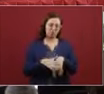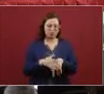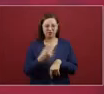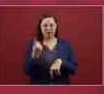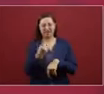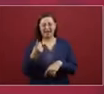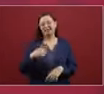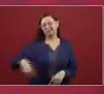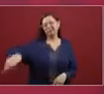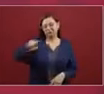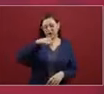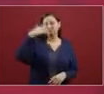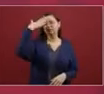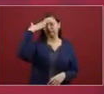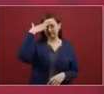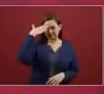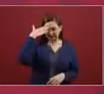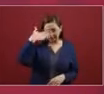debemos